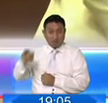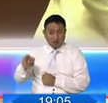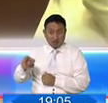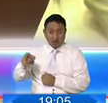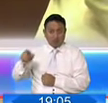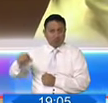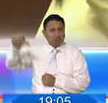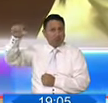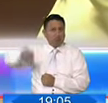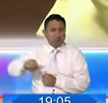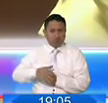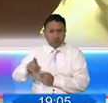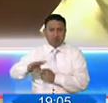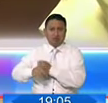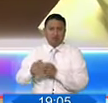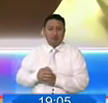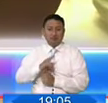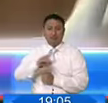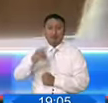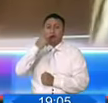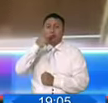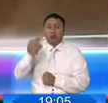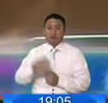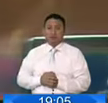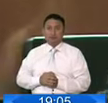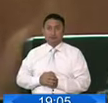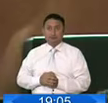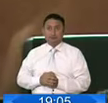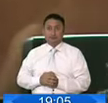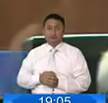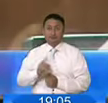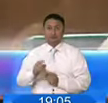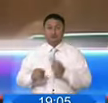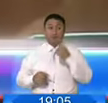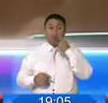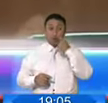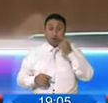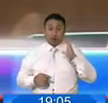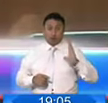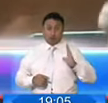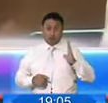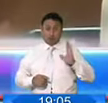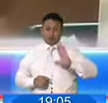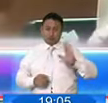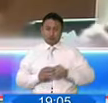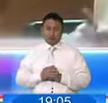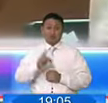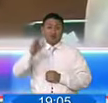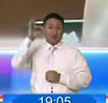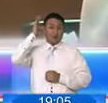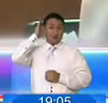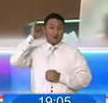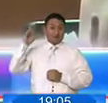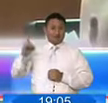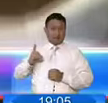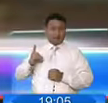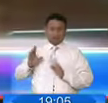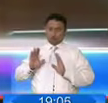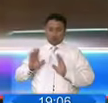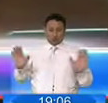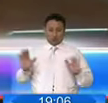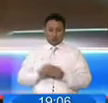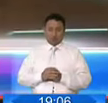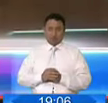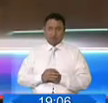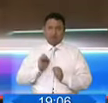delincuente como el señor buscarán un hombre no siempre es un caballero y una mujer no siempre es una dama no